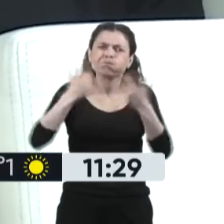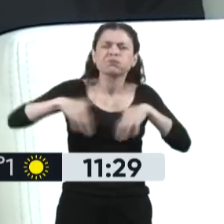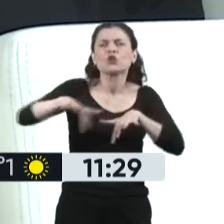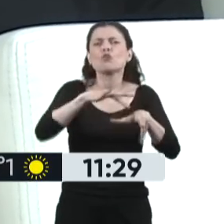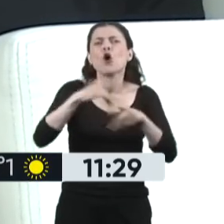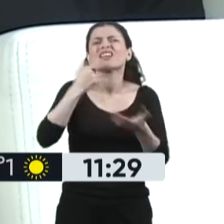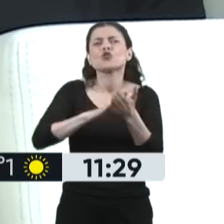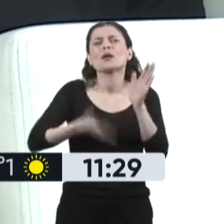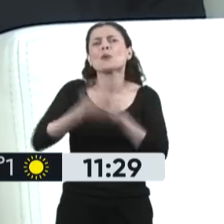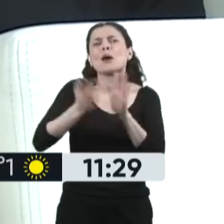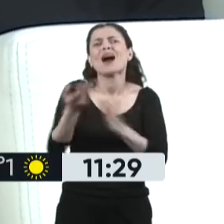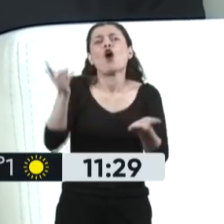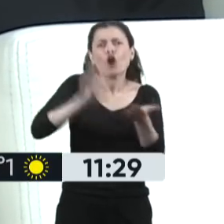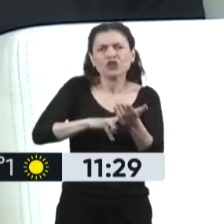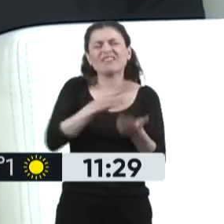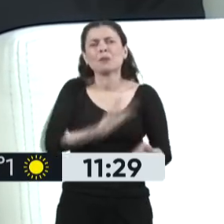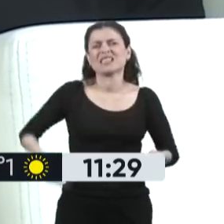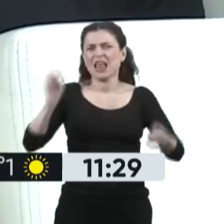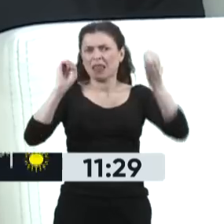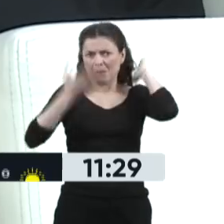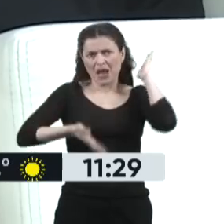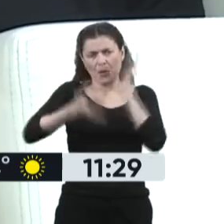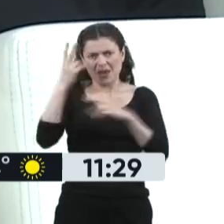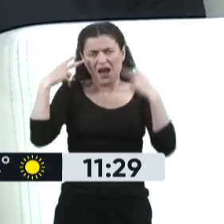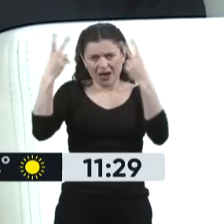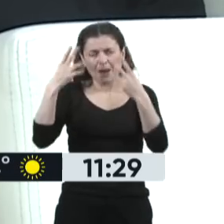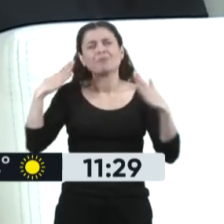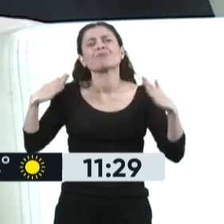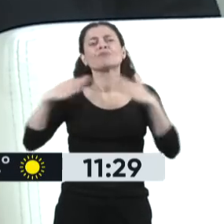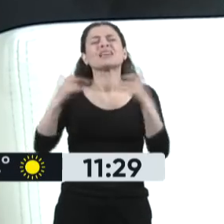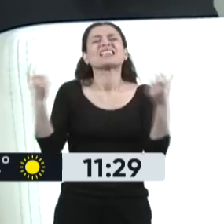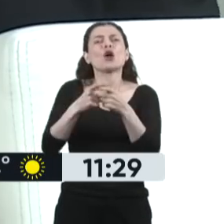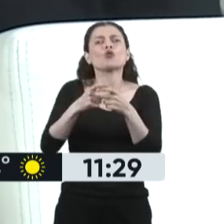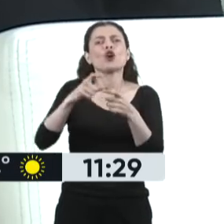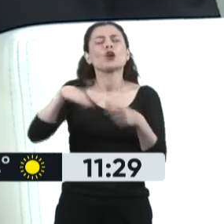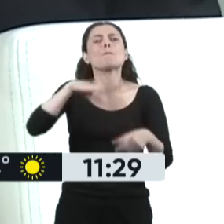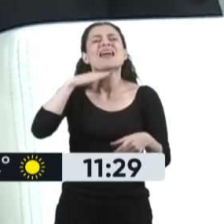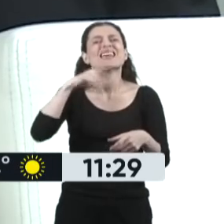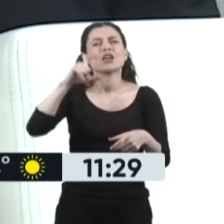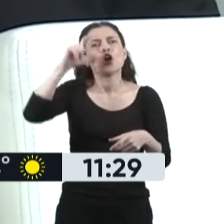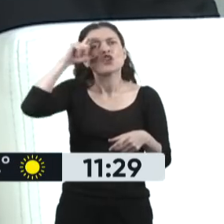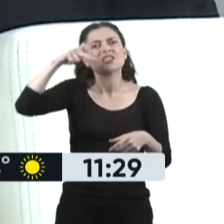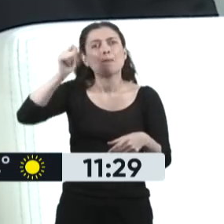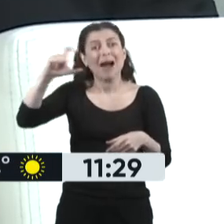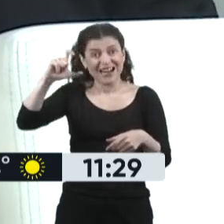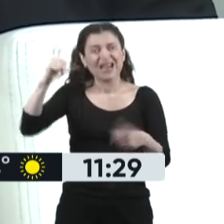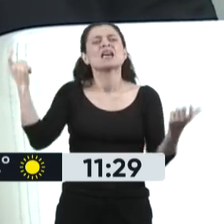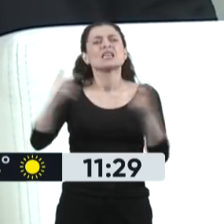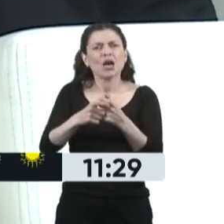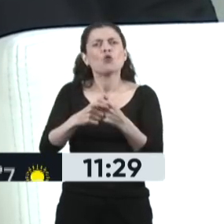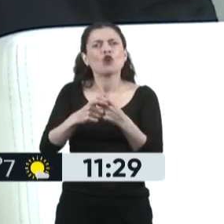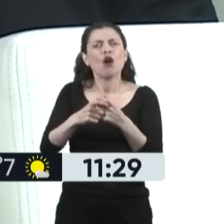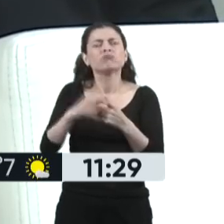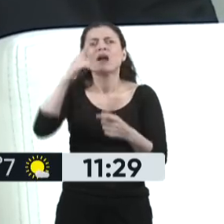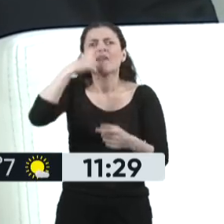del presidente a la cumbre de la CEPAC en México. Querés saber si va a ir o si va a participar de